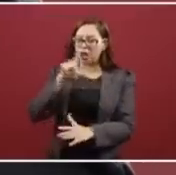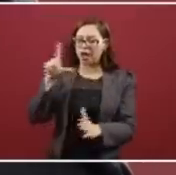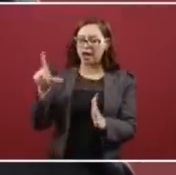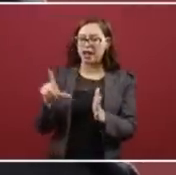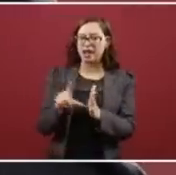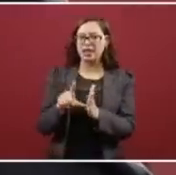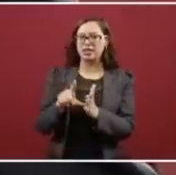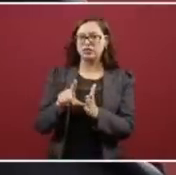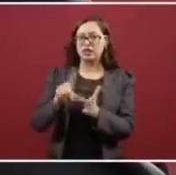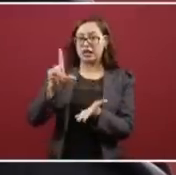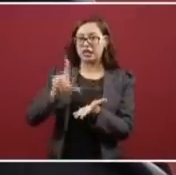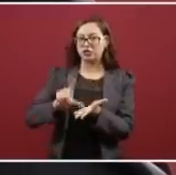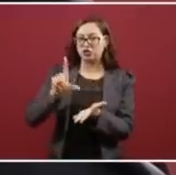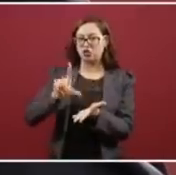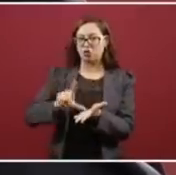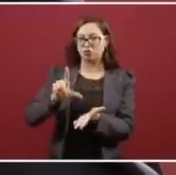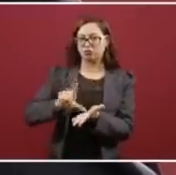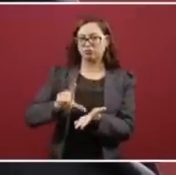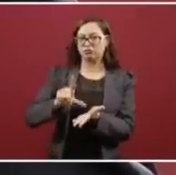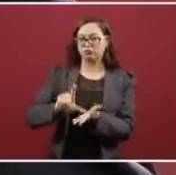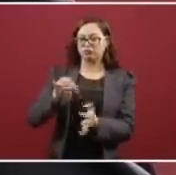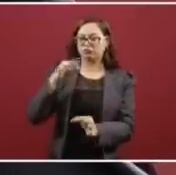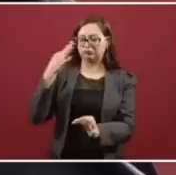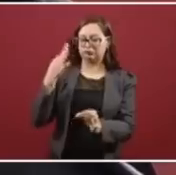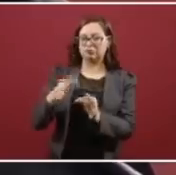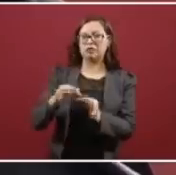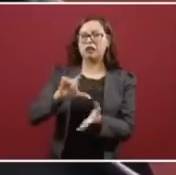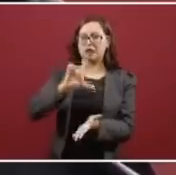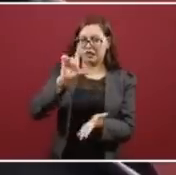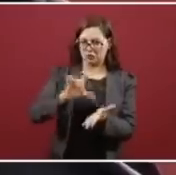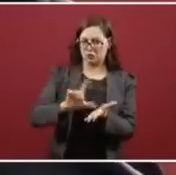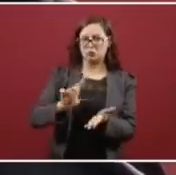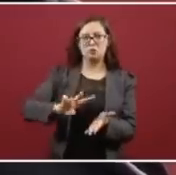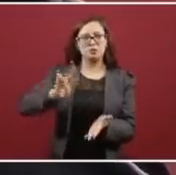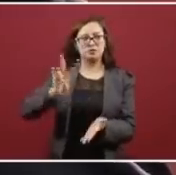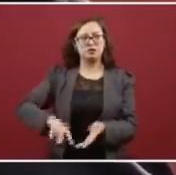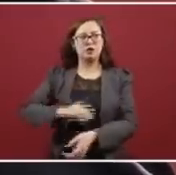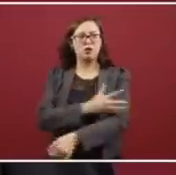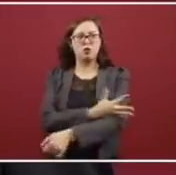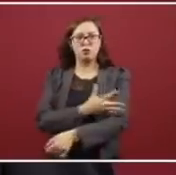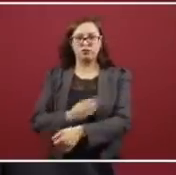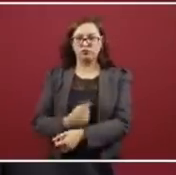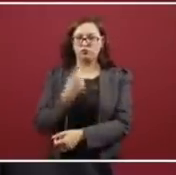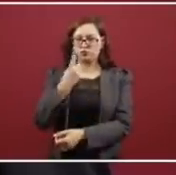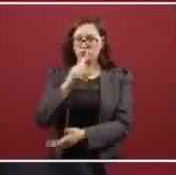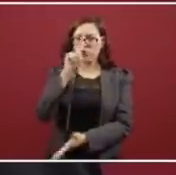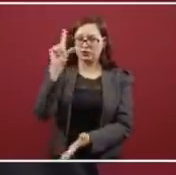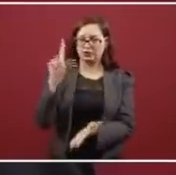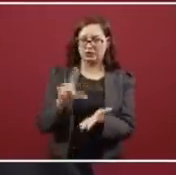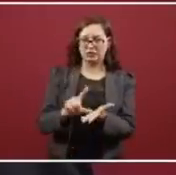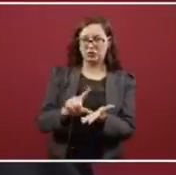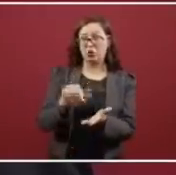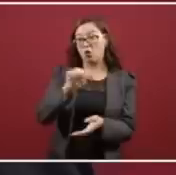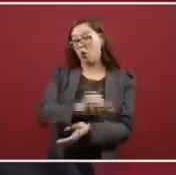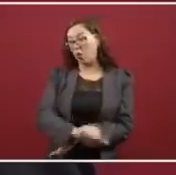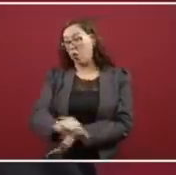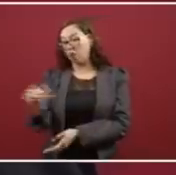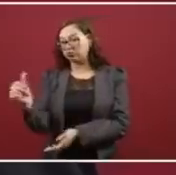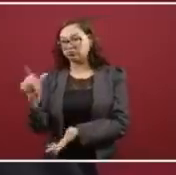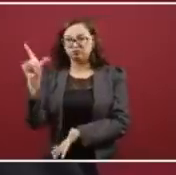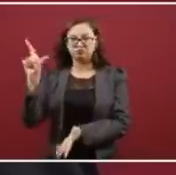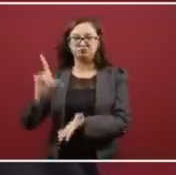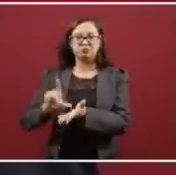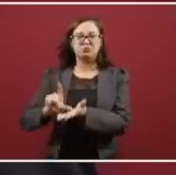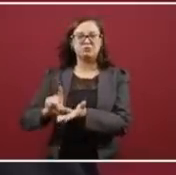el litro litros de a litro y cuáles no